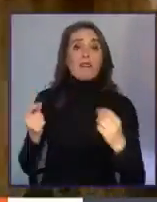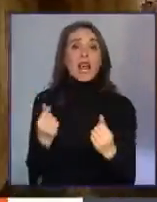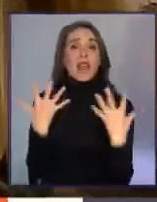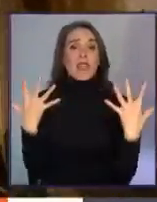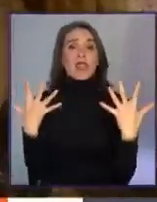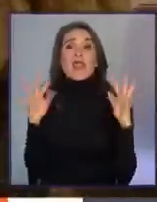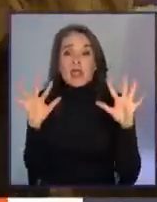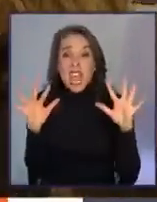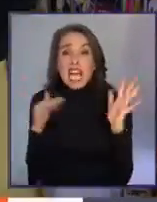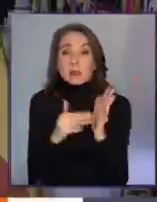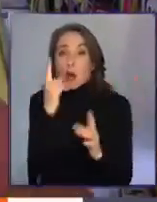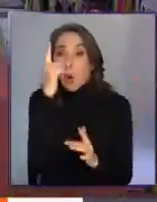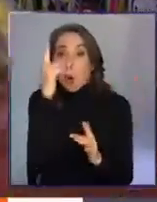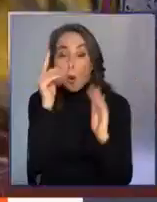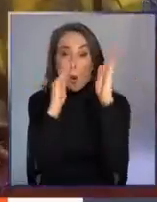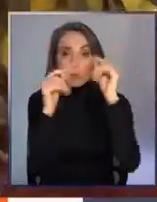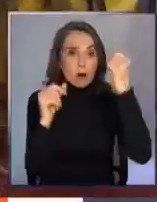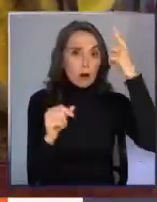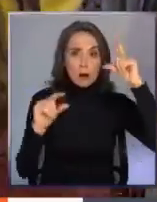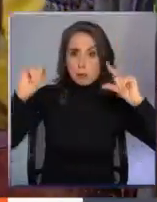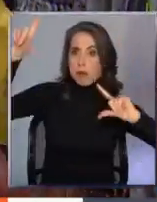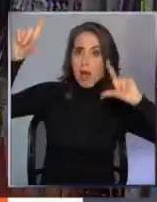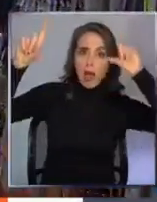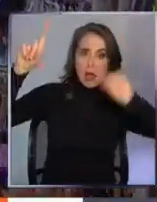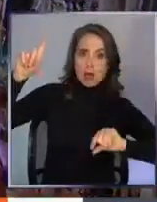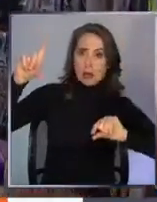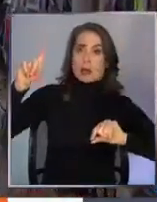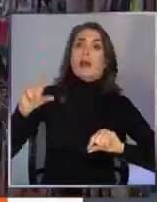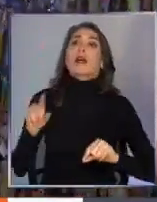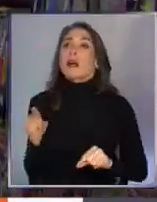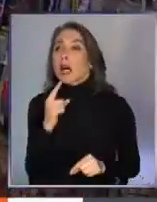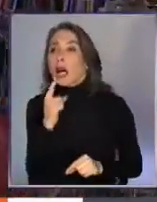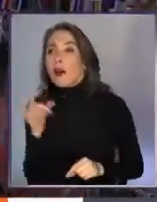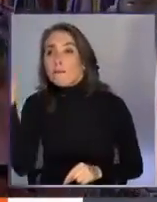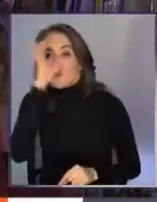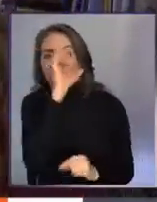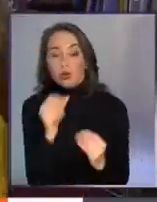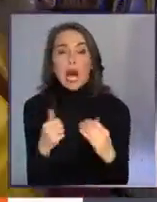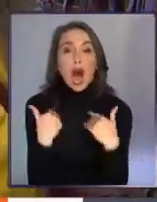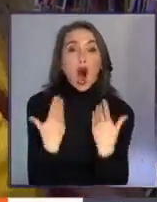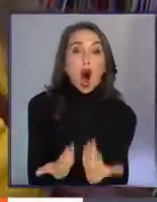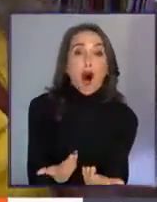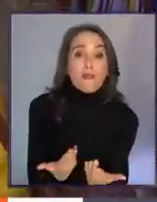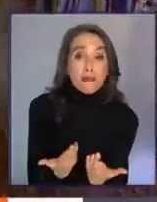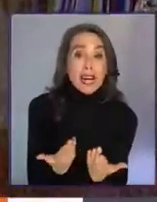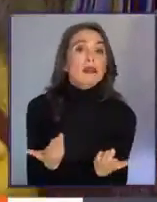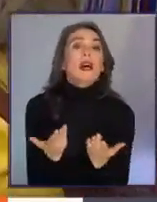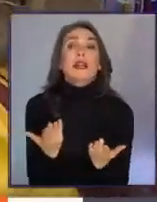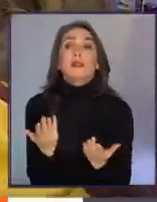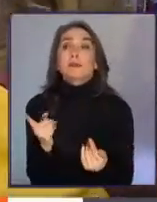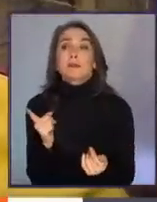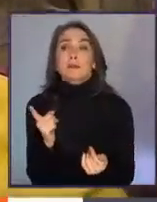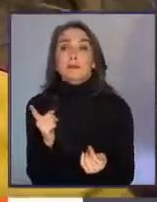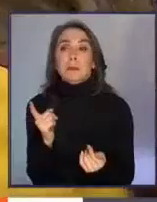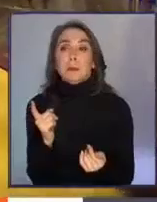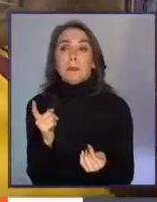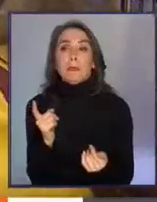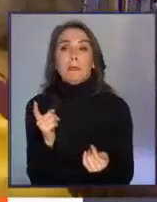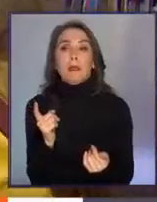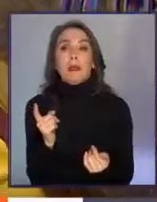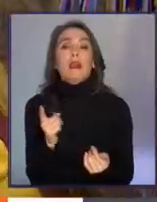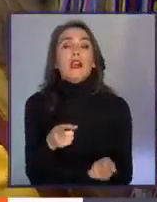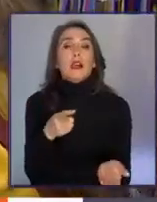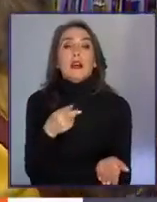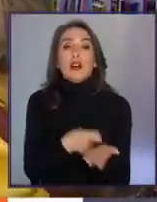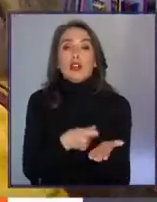Ah, excelente. Sí. Lo de que tiene al final el buscar tanta oferta igual tiene que ver como con de encontrarte con cosas